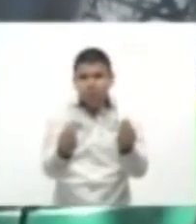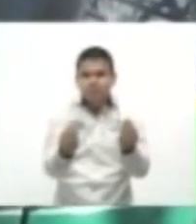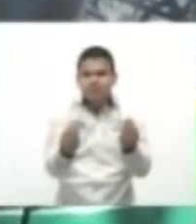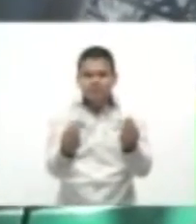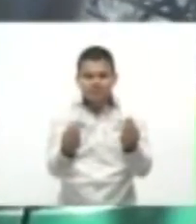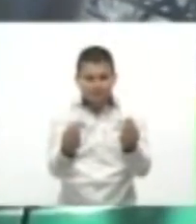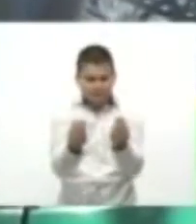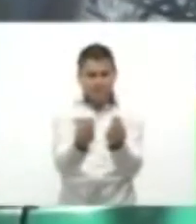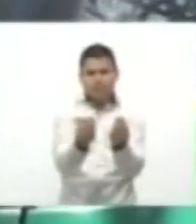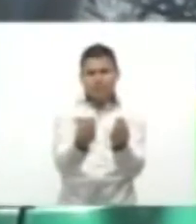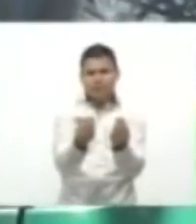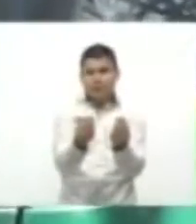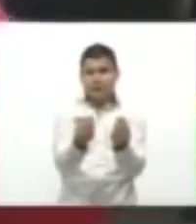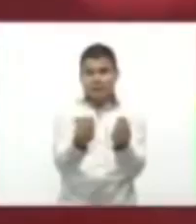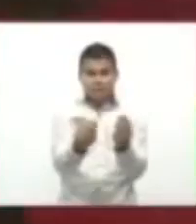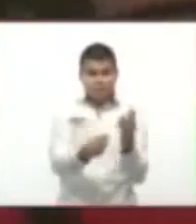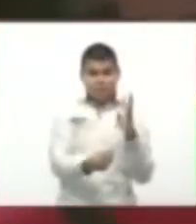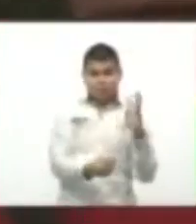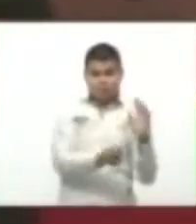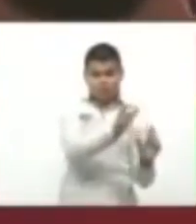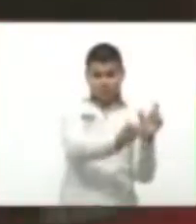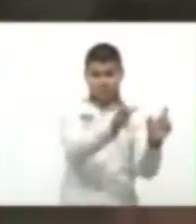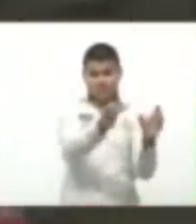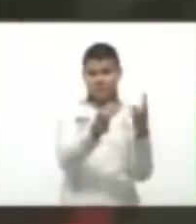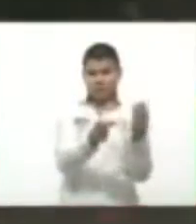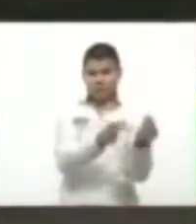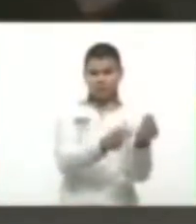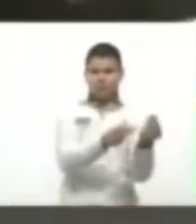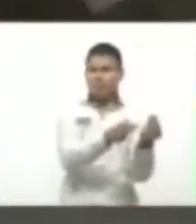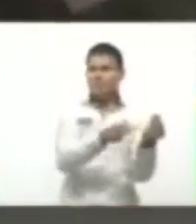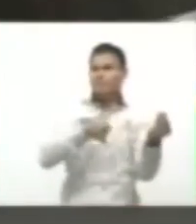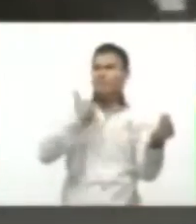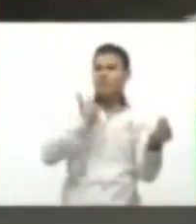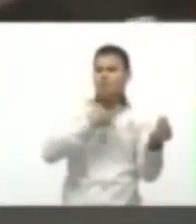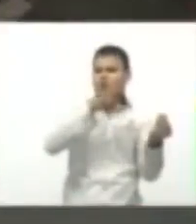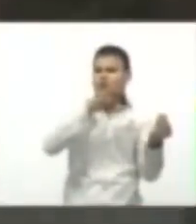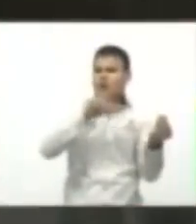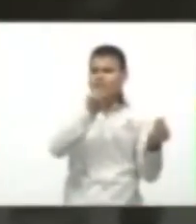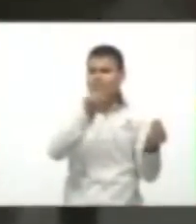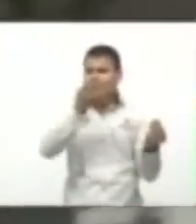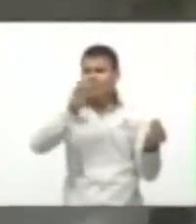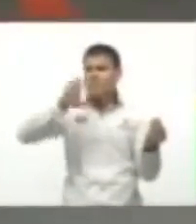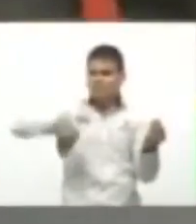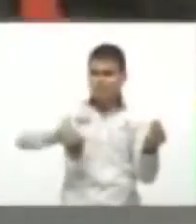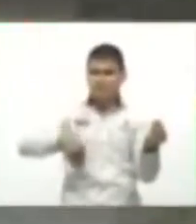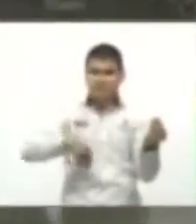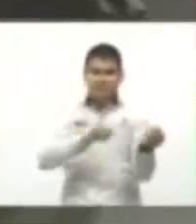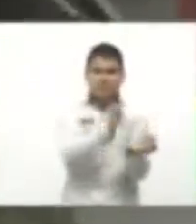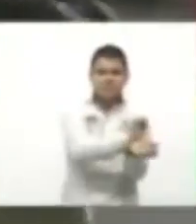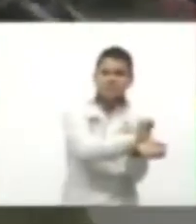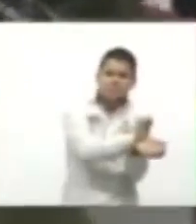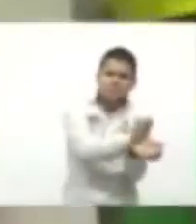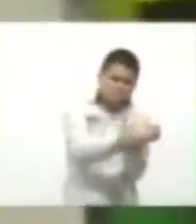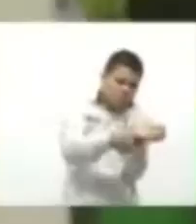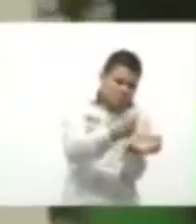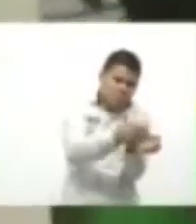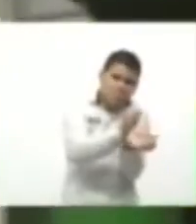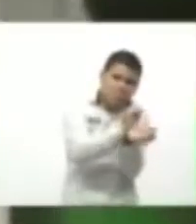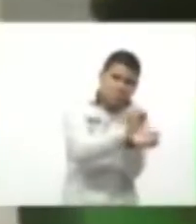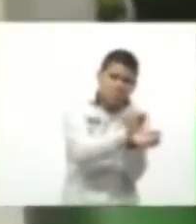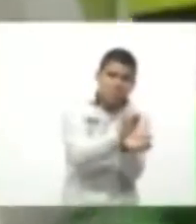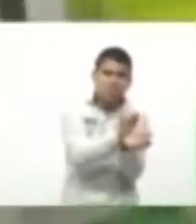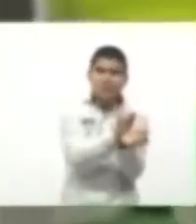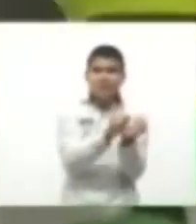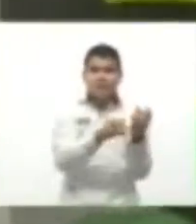en la misma cuatro personas, dos de ellos menores de edad, amordazados. En el intercambio ahí en el procedimiento